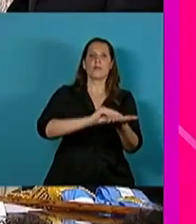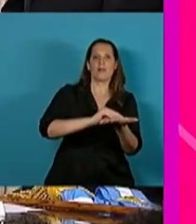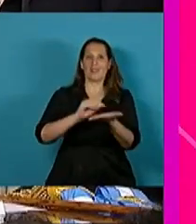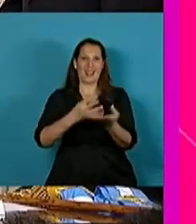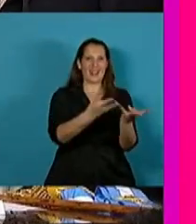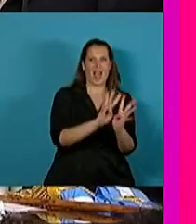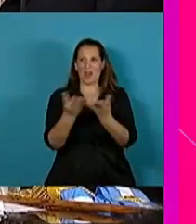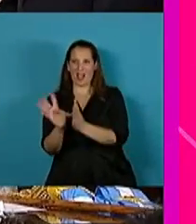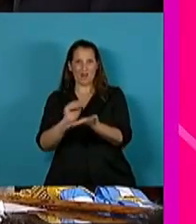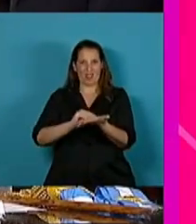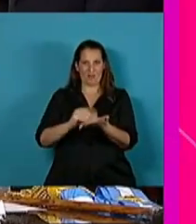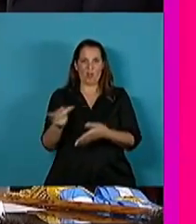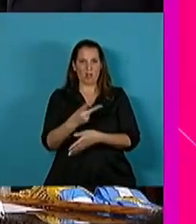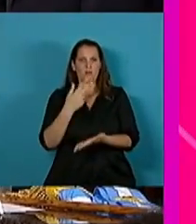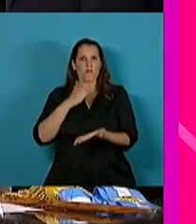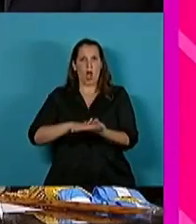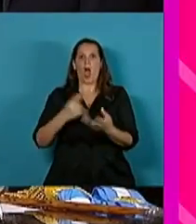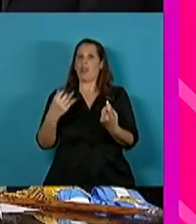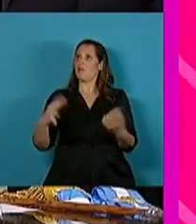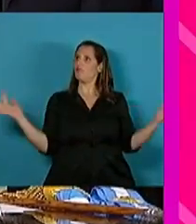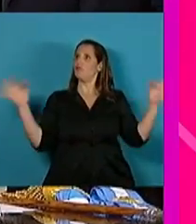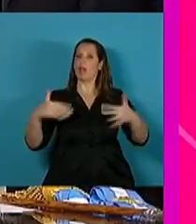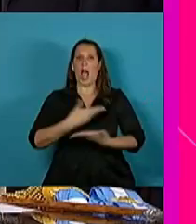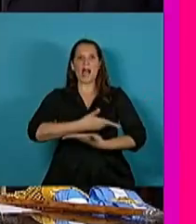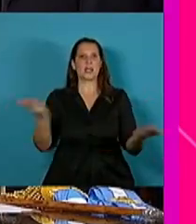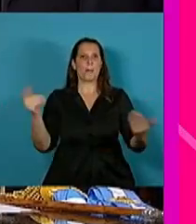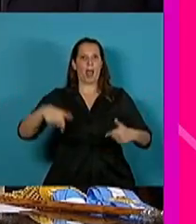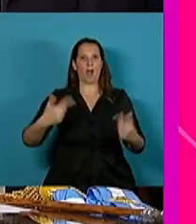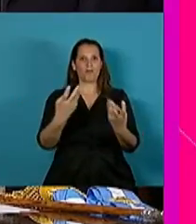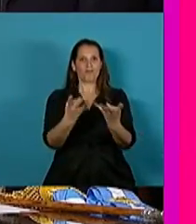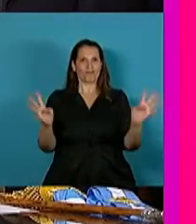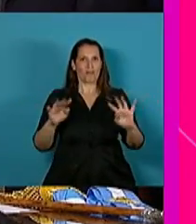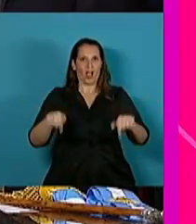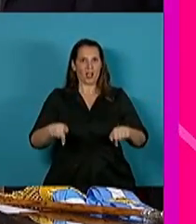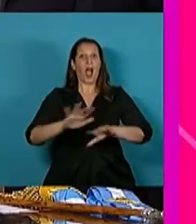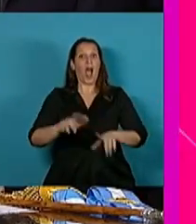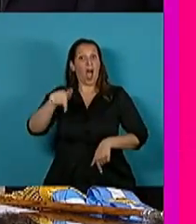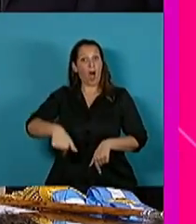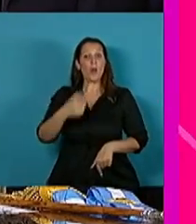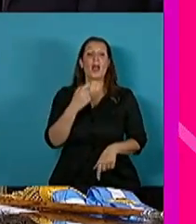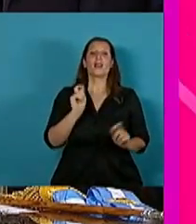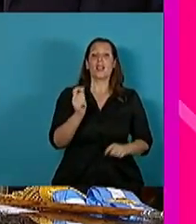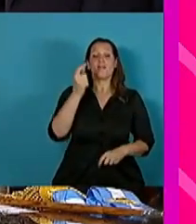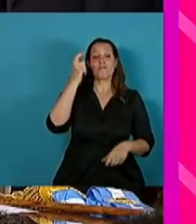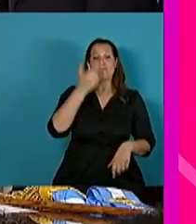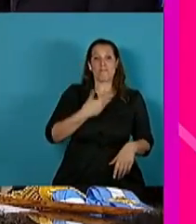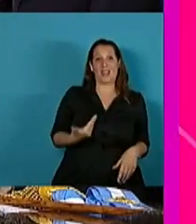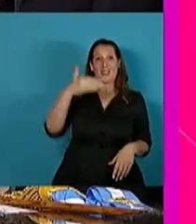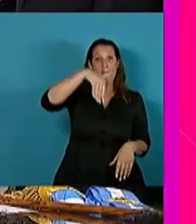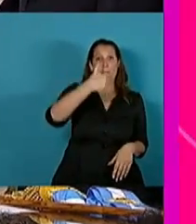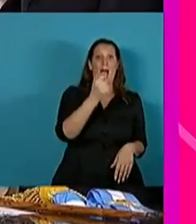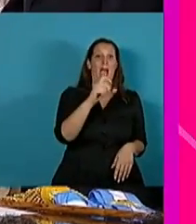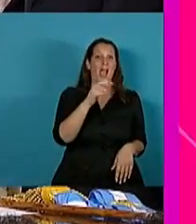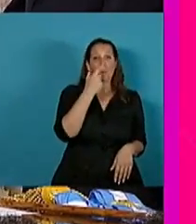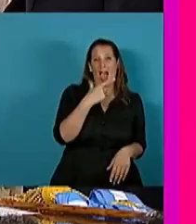vista, mami. Así te va a quedar. Pero va a salir al balcón o no. Es como arengando sin decir nada. Evítase así. Es una cosa brusca.